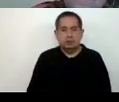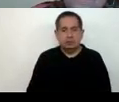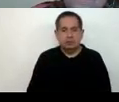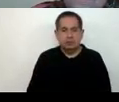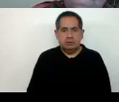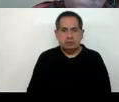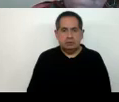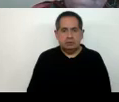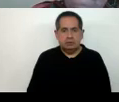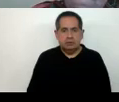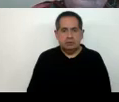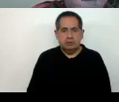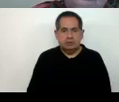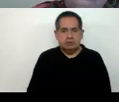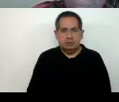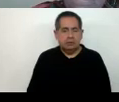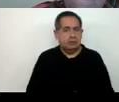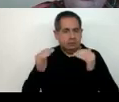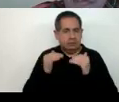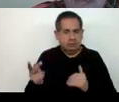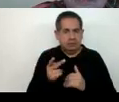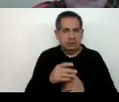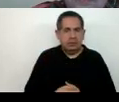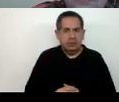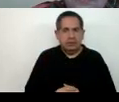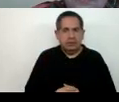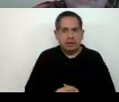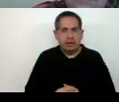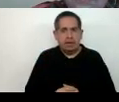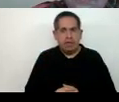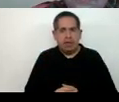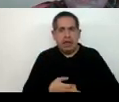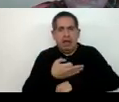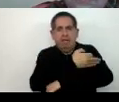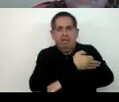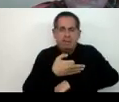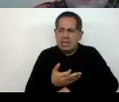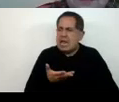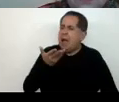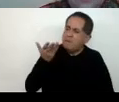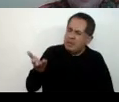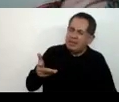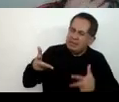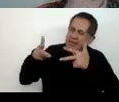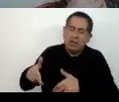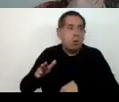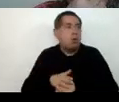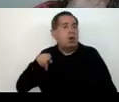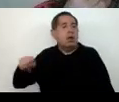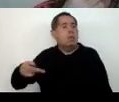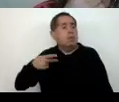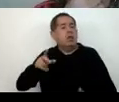Gracias. La siguiente pregunta es, si la familia solicita la esterilización porque dice que la persona con